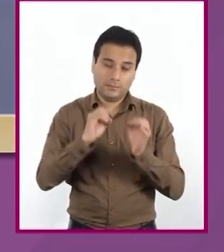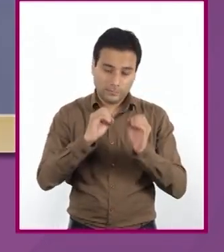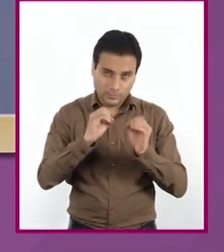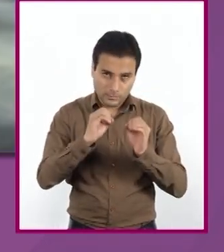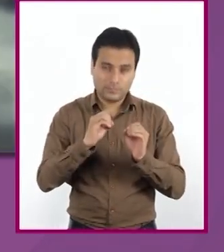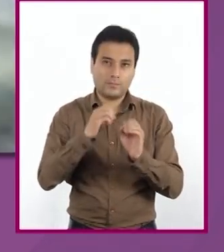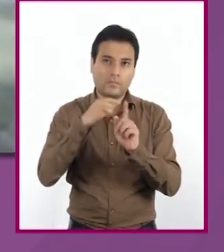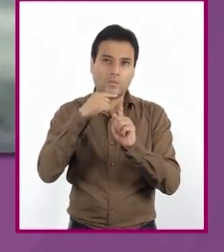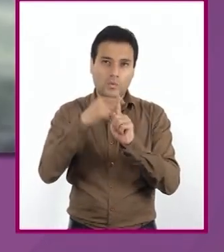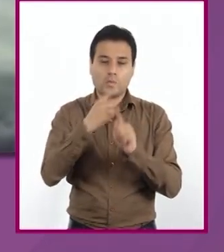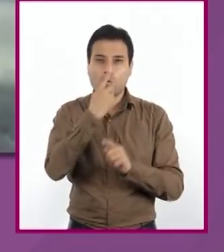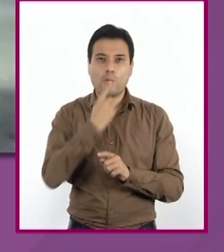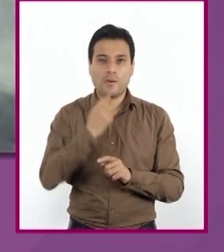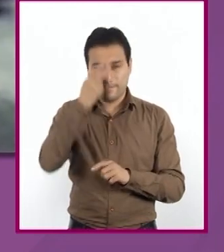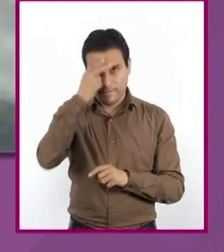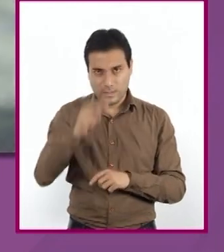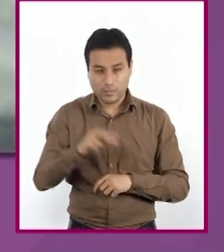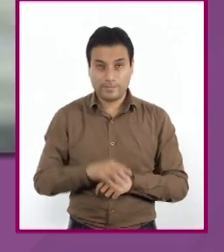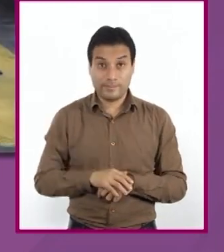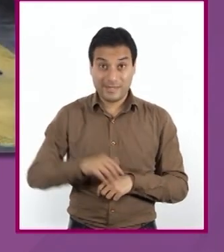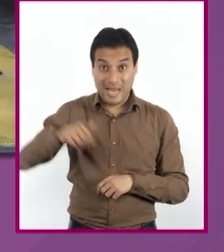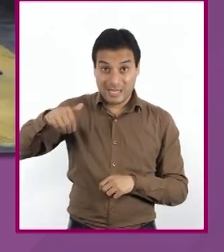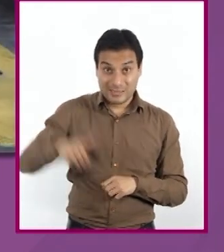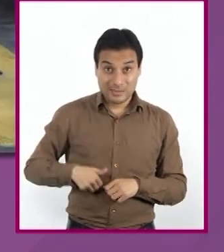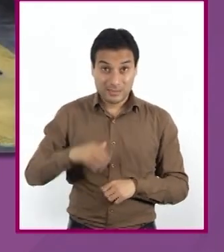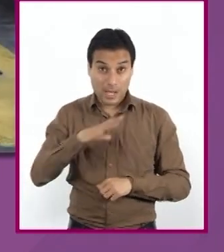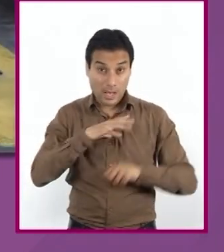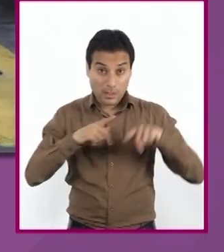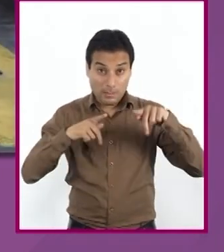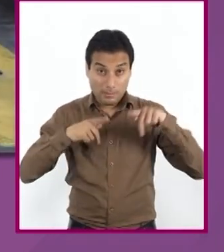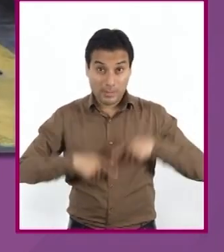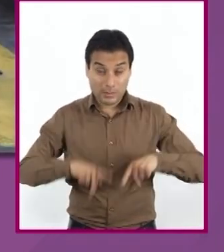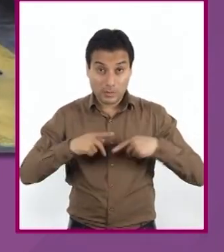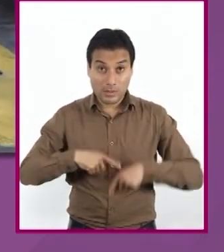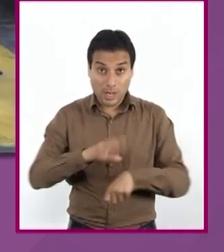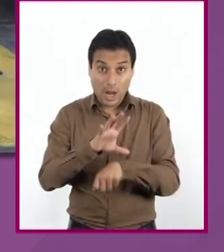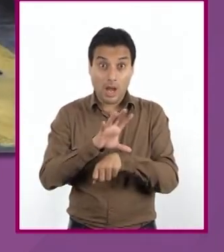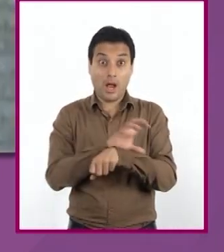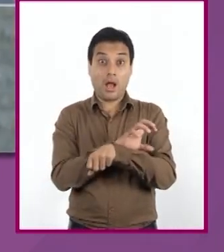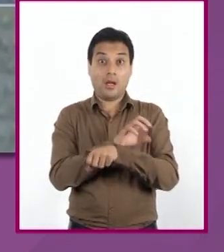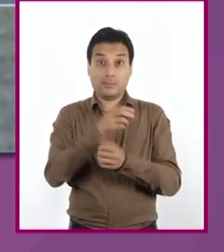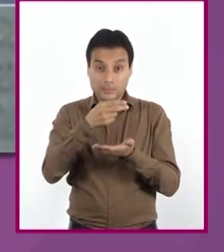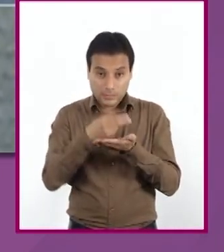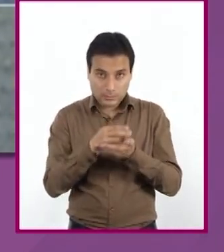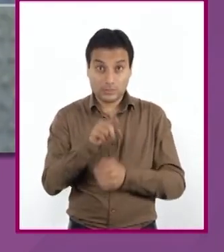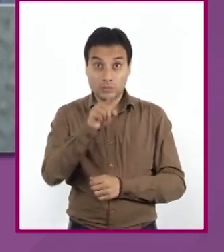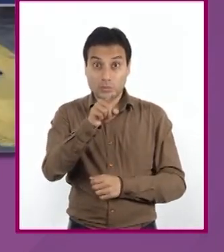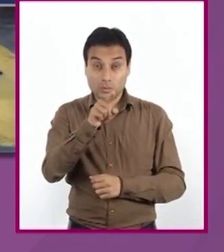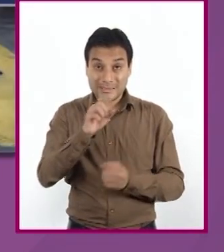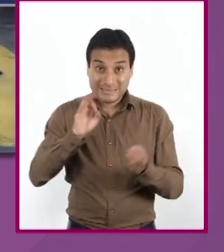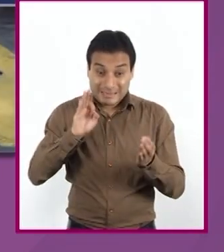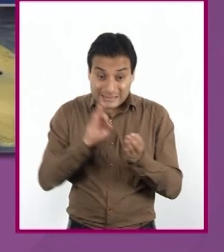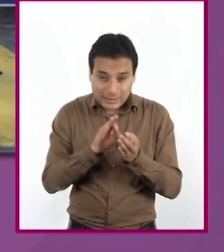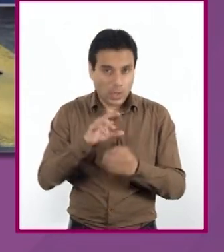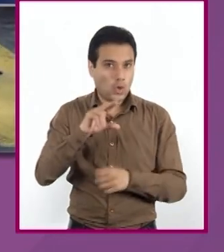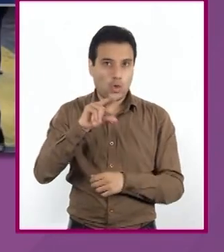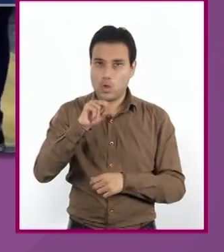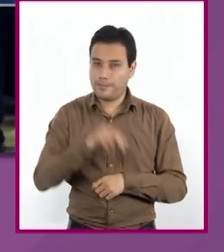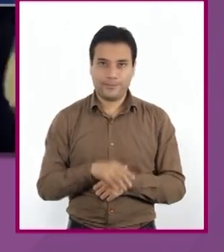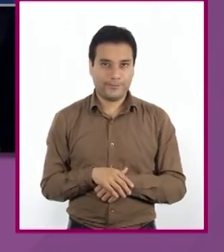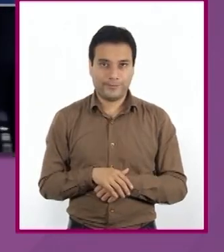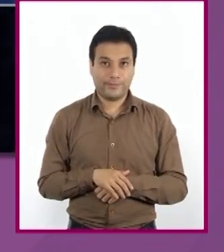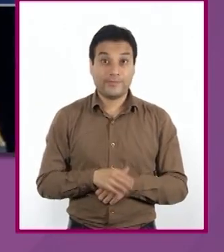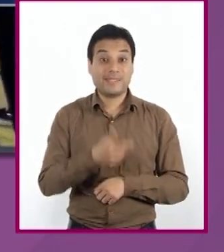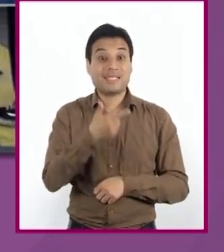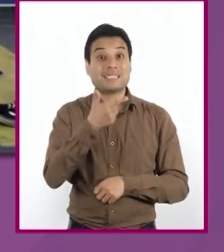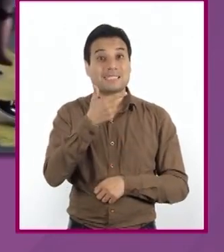Mexicana. Si en el accidente hay una persona electrocutada, debemos evitar acercarnos a ella y mantenernos a una distancia de